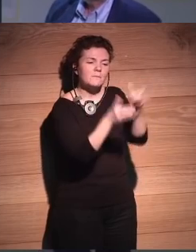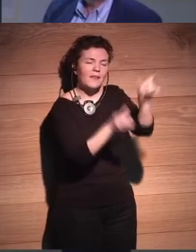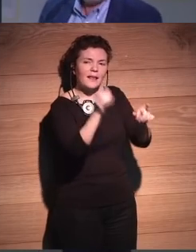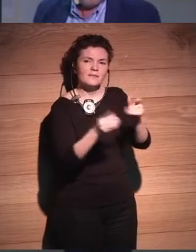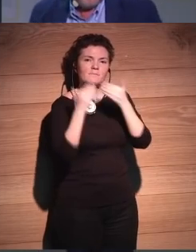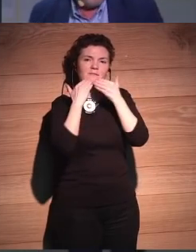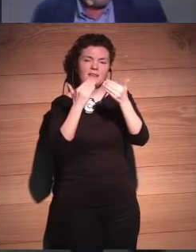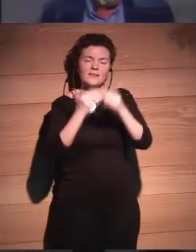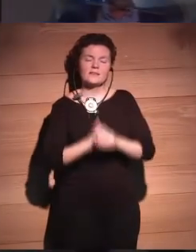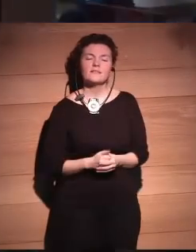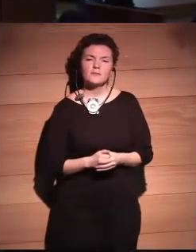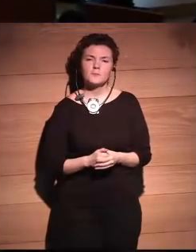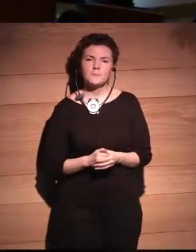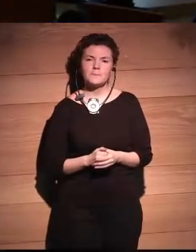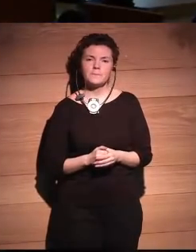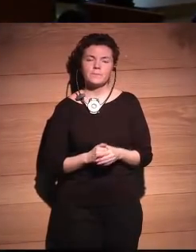Muchísimas gracias.